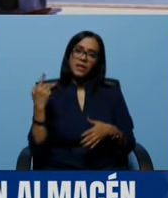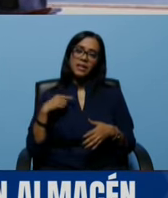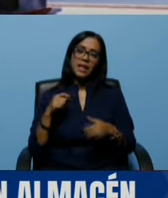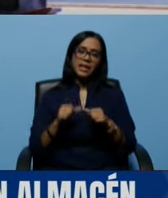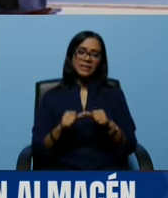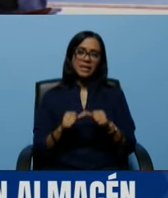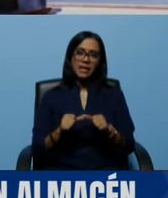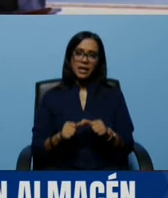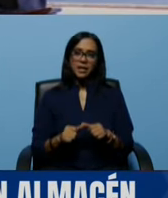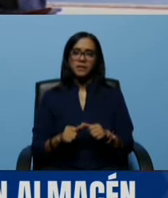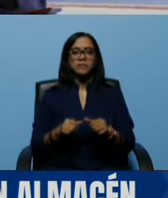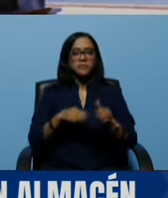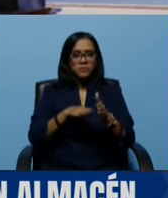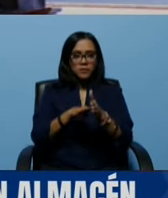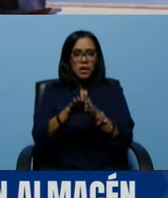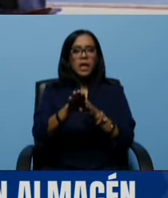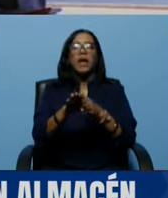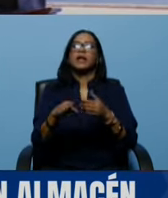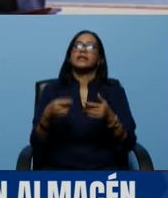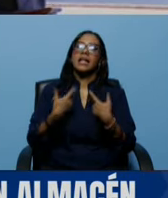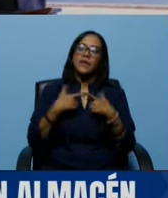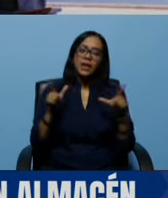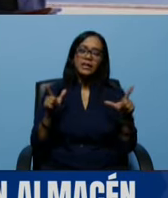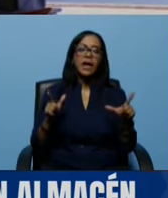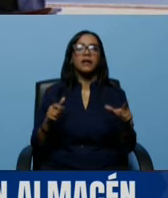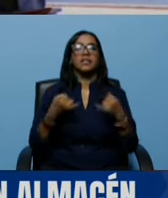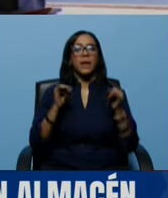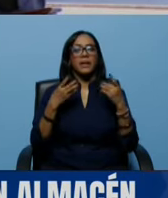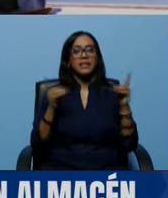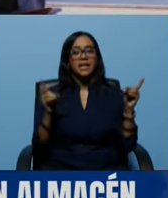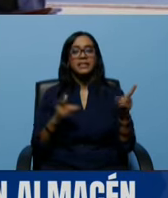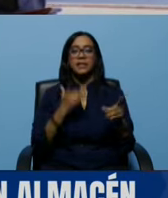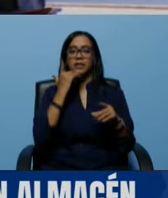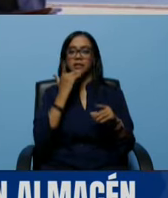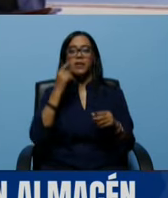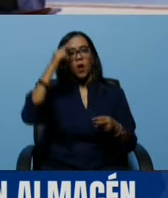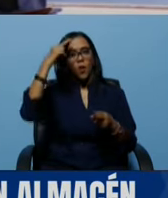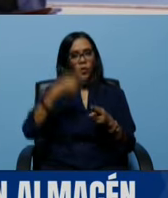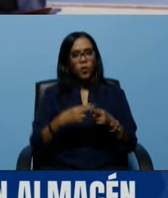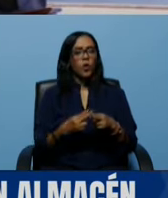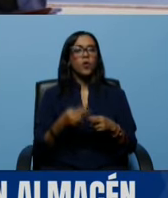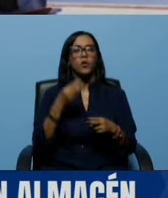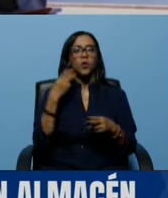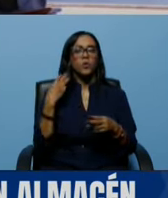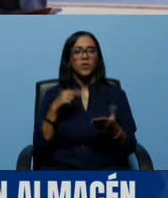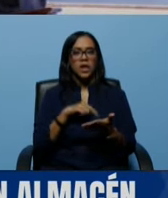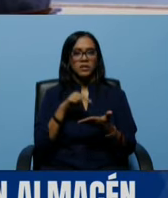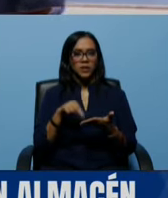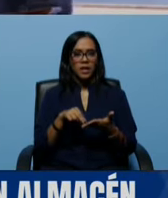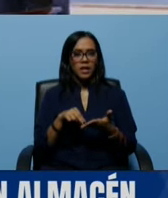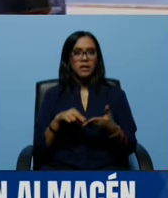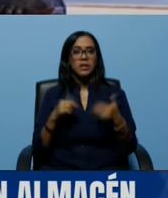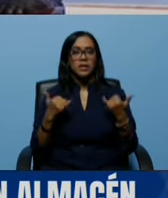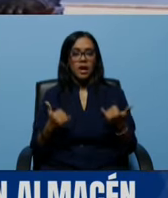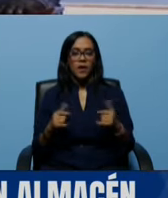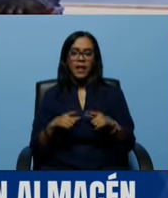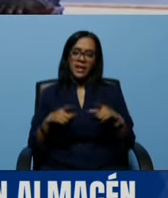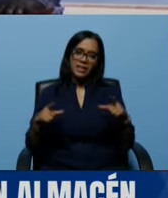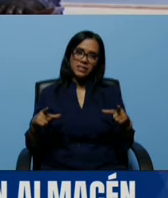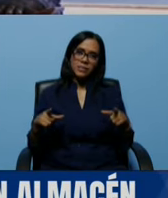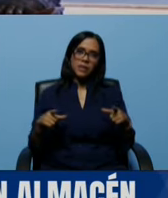seguir cabalgando su camino de libertad, de independencia, de dignidad, de honor, de orgullo nacional y ahora de crecimiento.